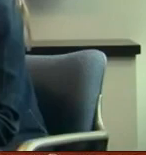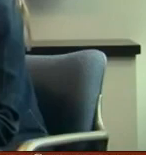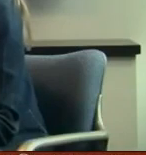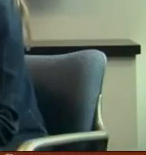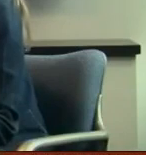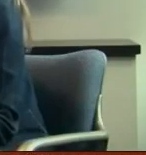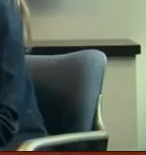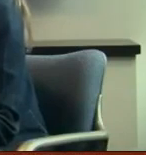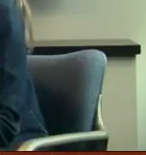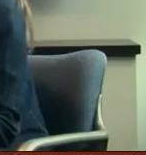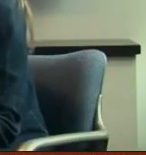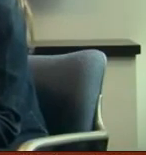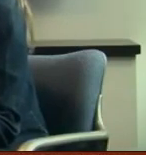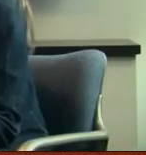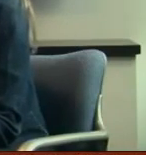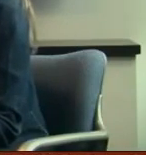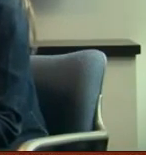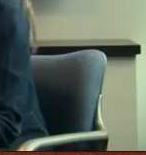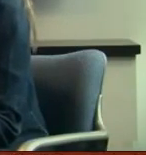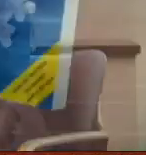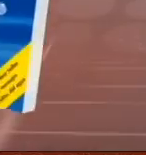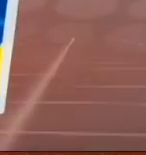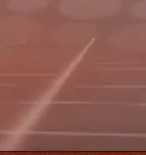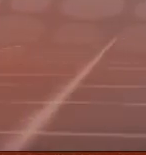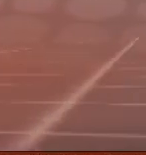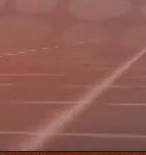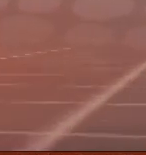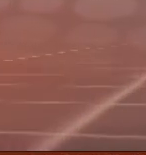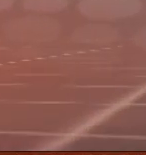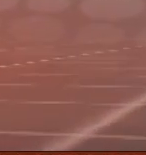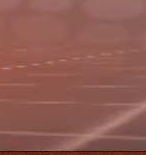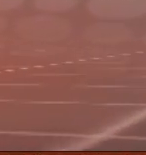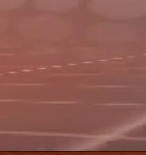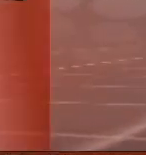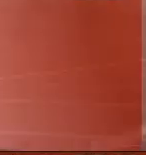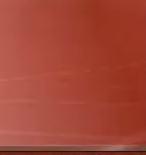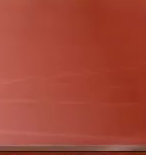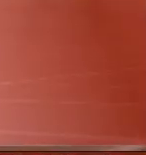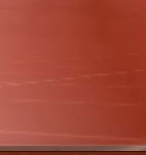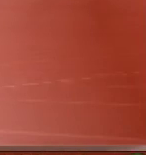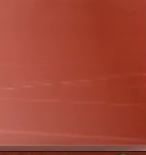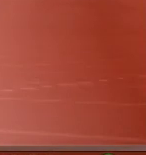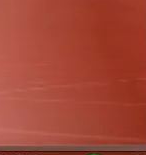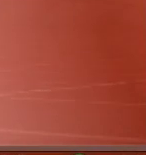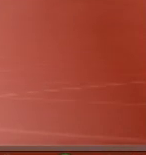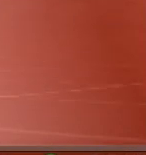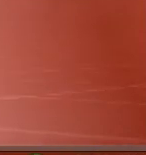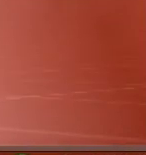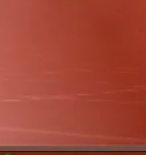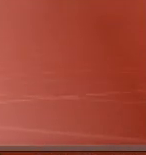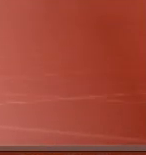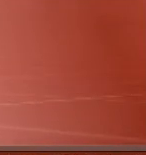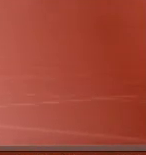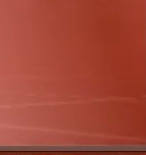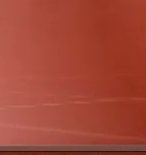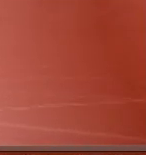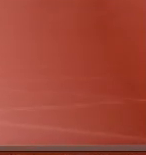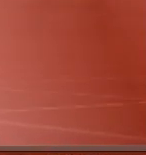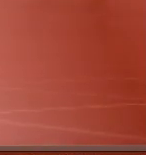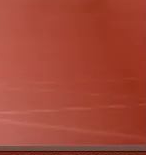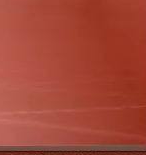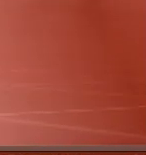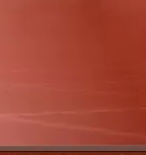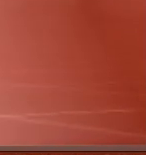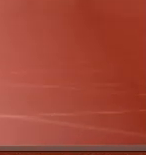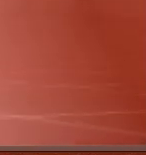Editorial Tomo para quien pues tenga interés en estos temas. Emoto fue un muy eminente